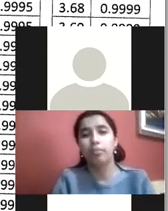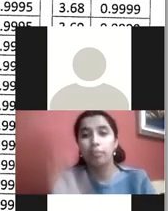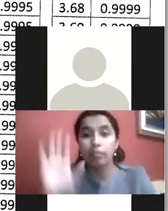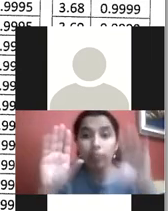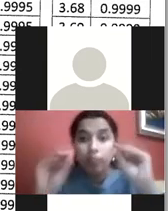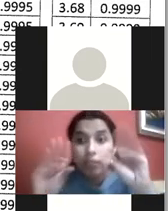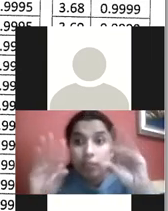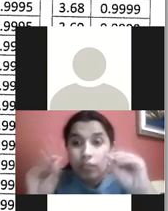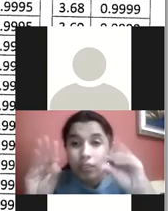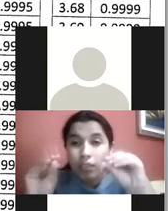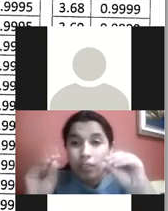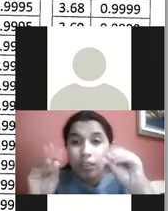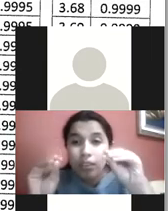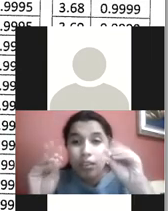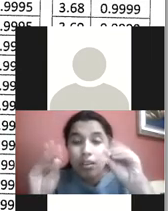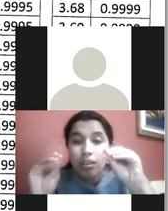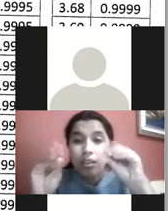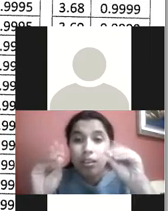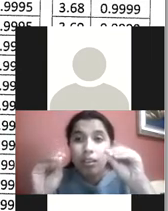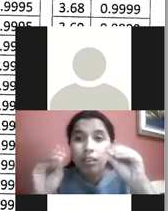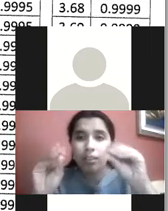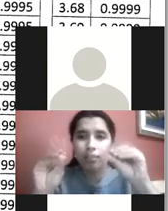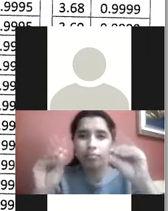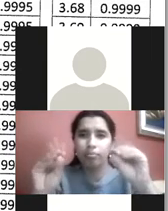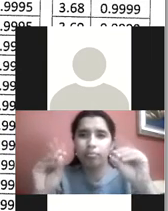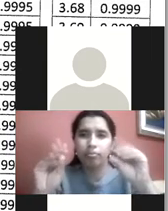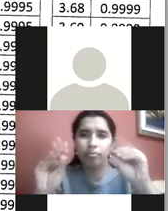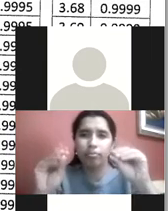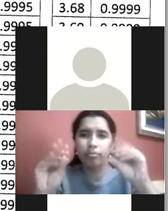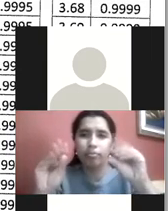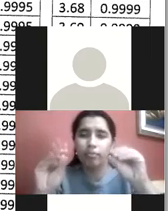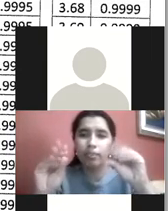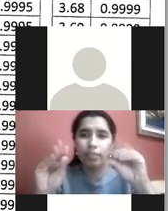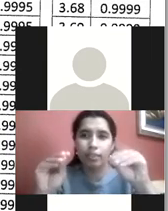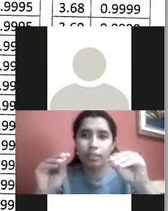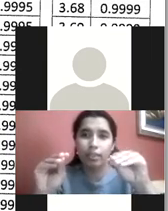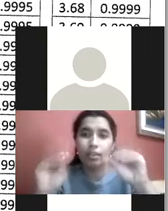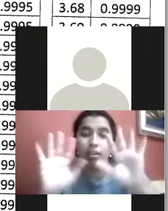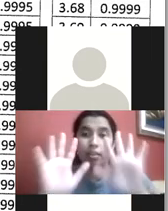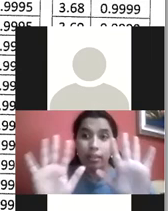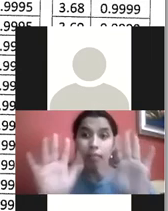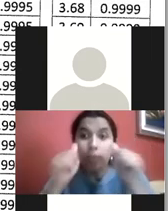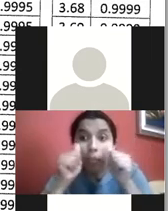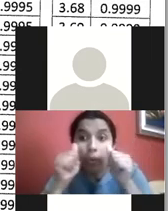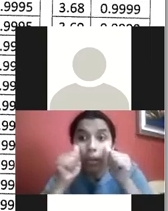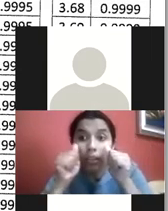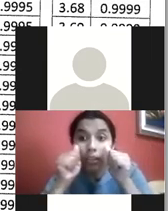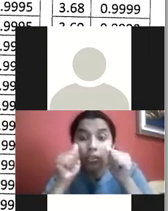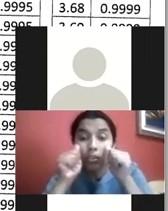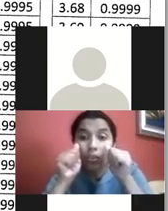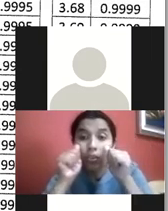Entonces, tanto el 2.57 como el 2.58, los dos están igual de cerca del